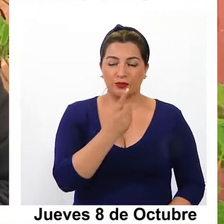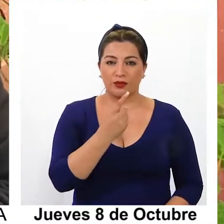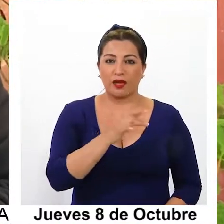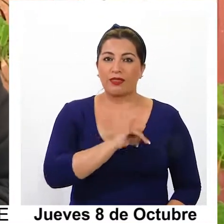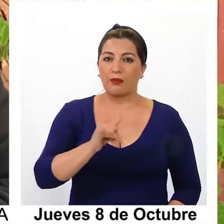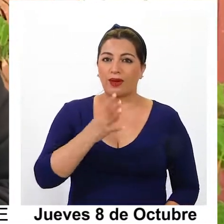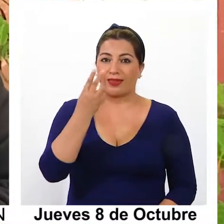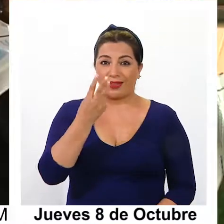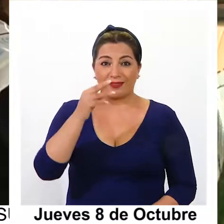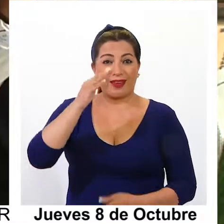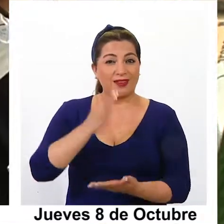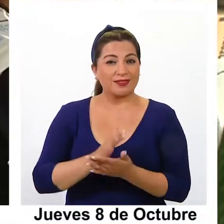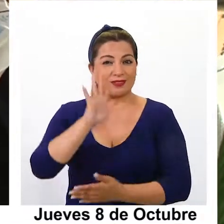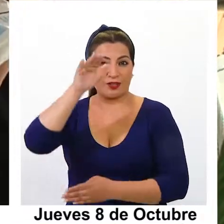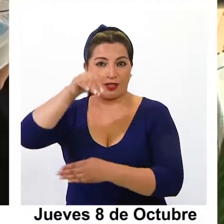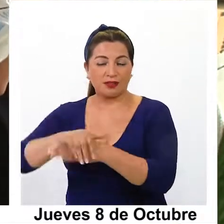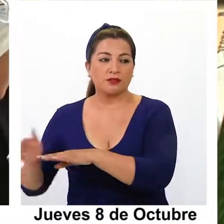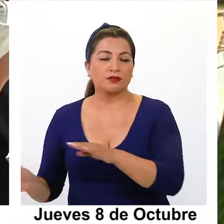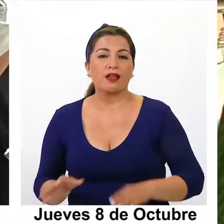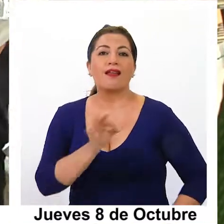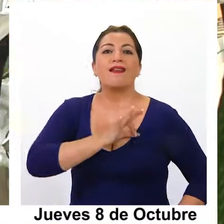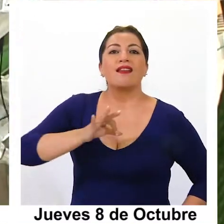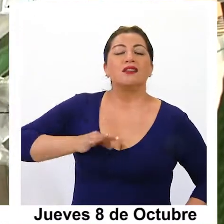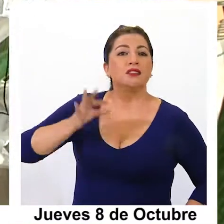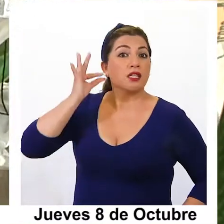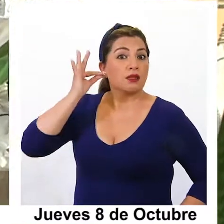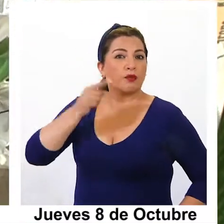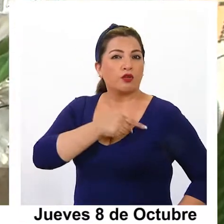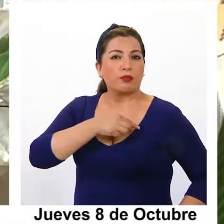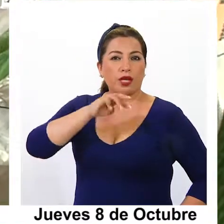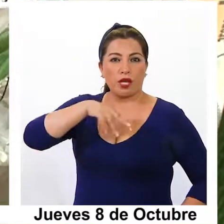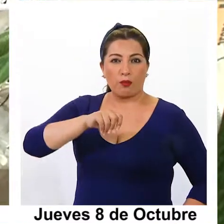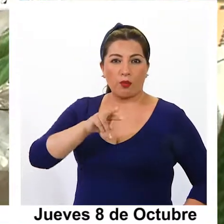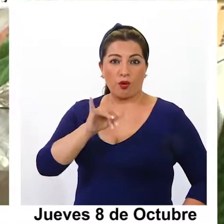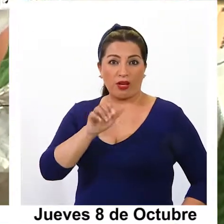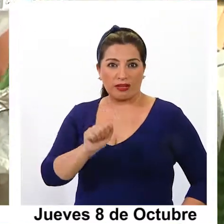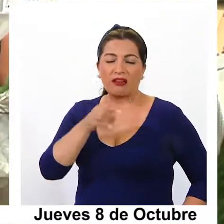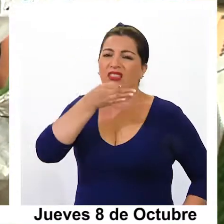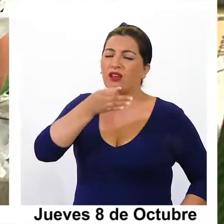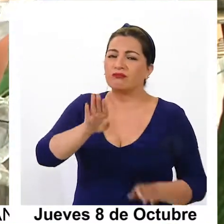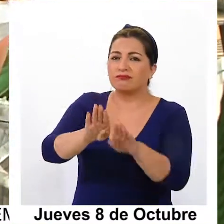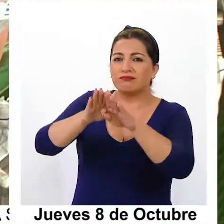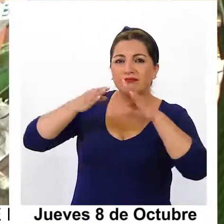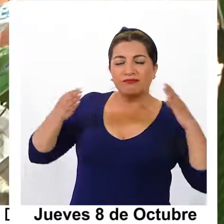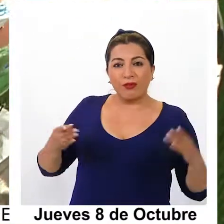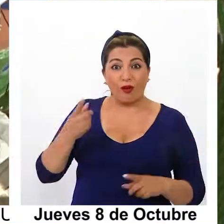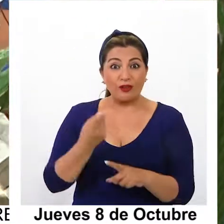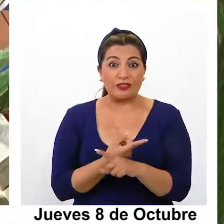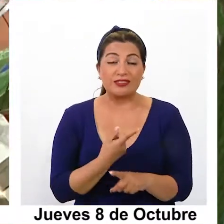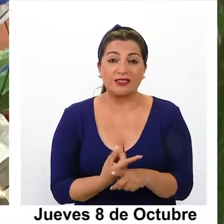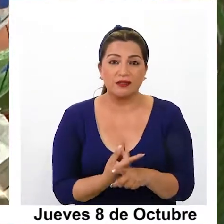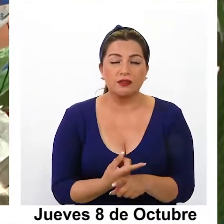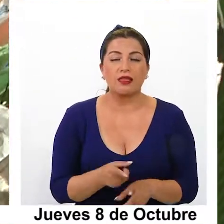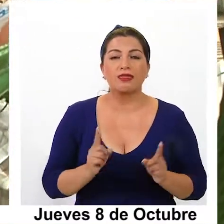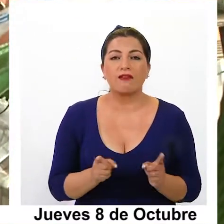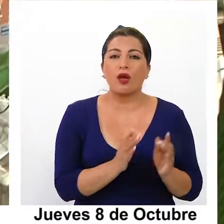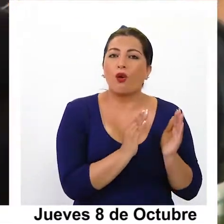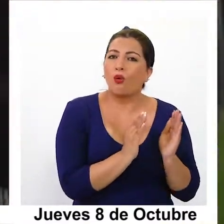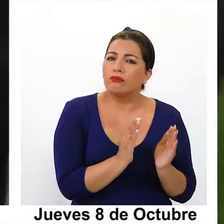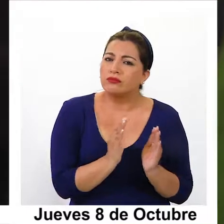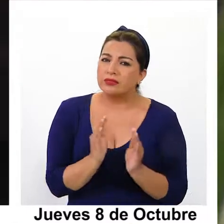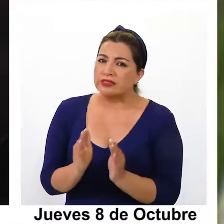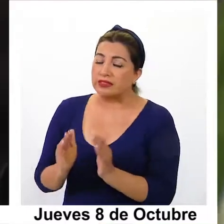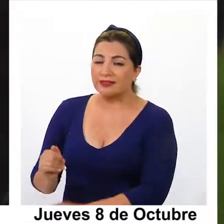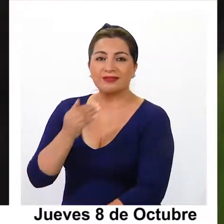a 5 de la tarde. La Seremimo Ira Rojas hizo especial hincapié que esta reapertura deberá ser ordenada